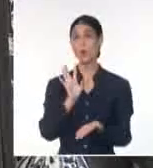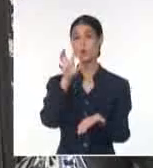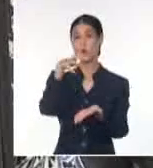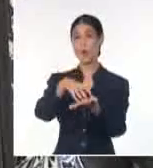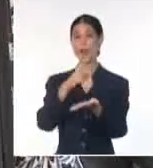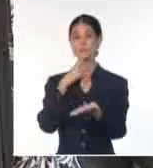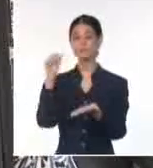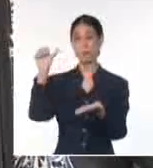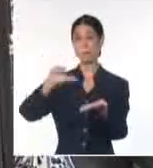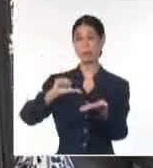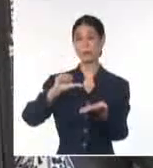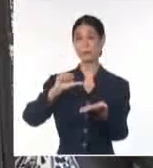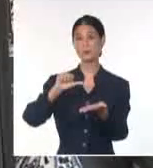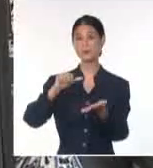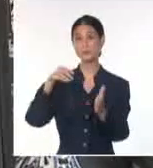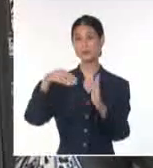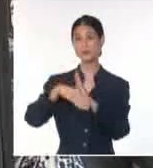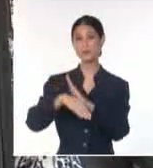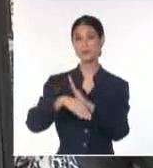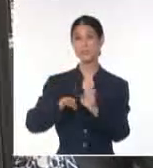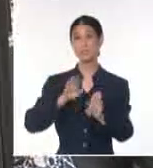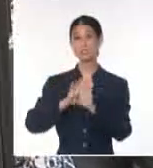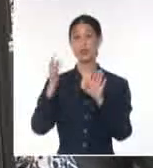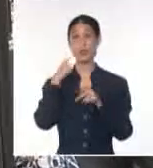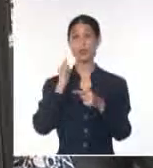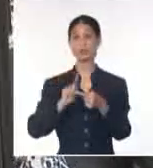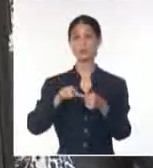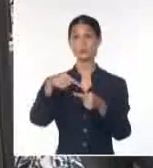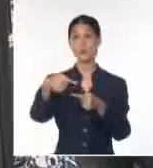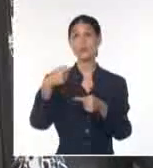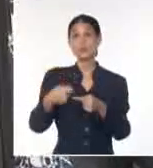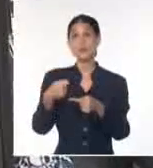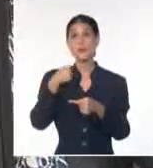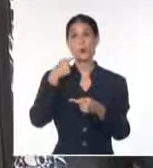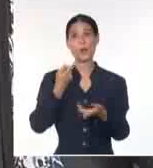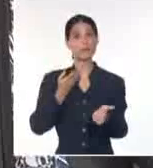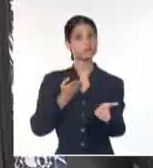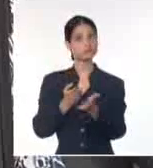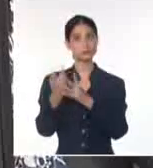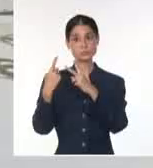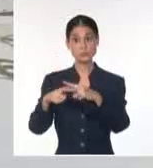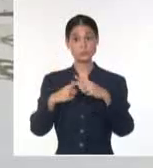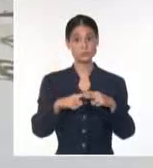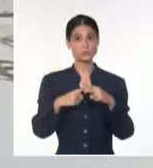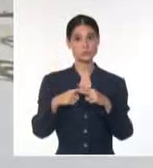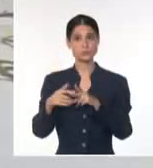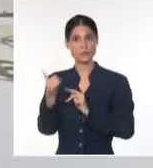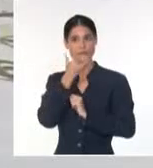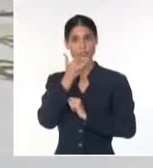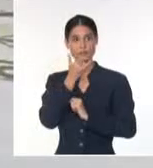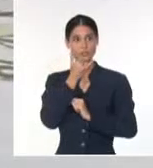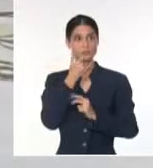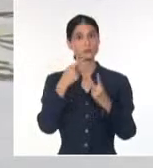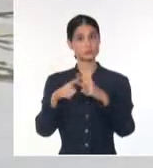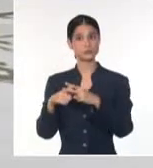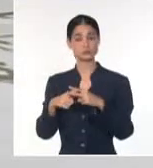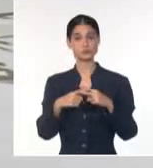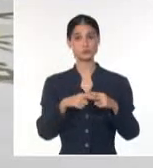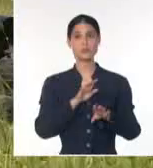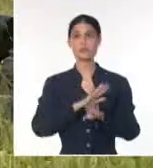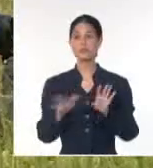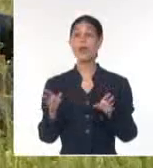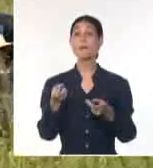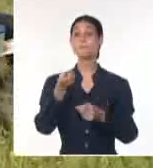el próximo periodo, es decir, el año que viene, vamos a tener entonces muchas afectaciones en esos lugares. Inversiones en el país